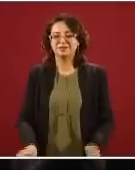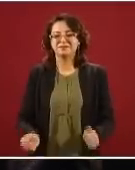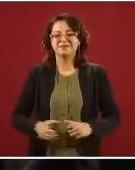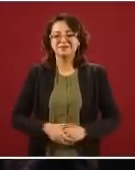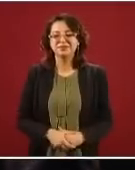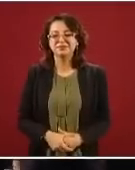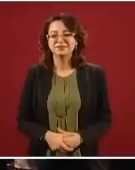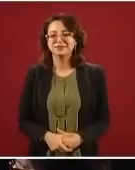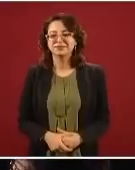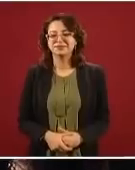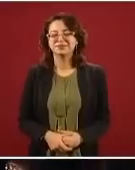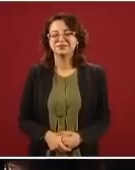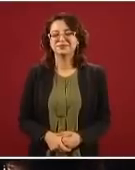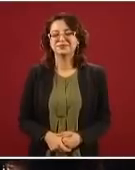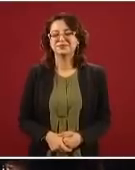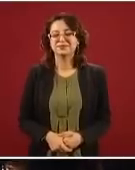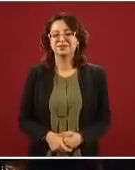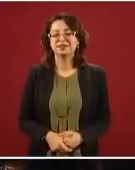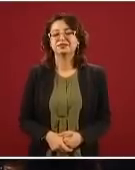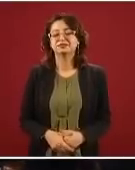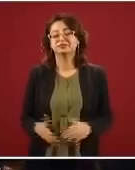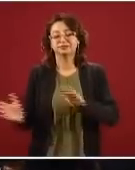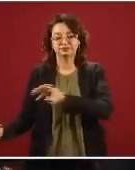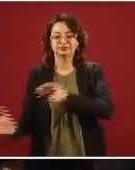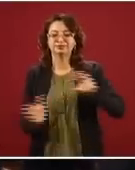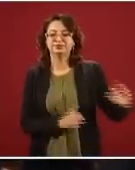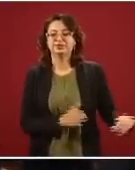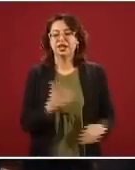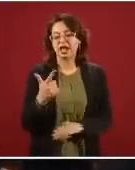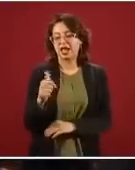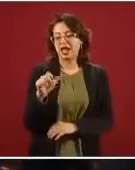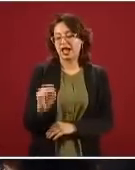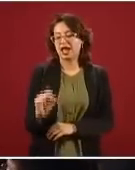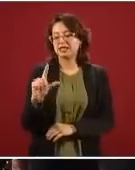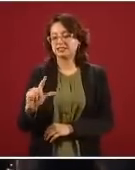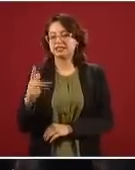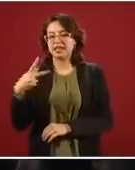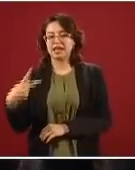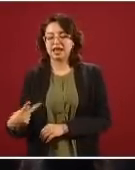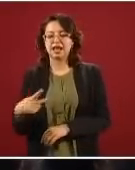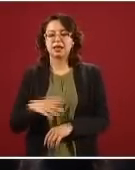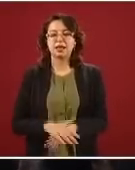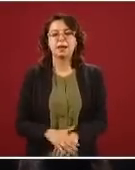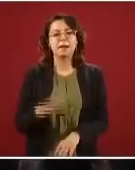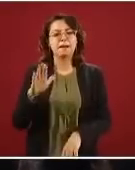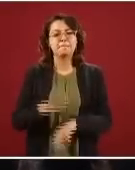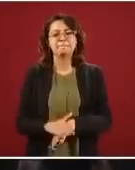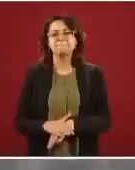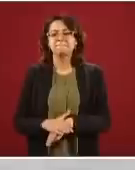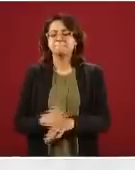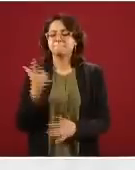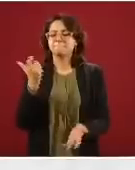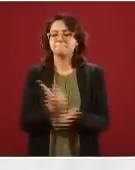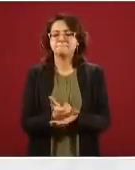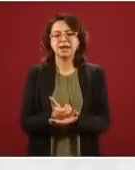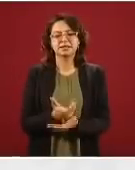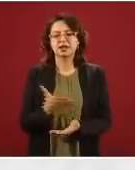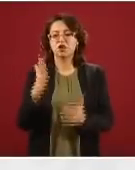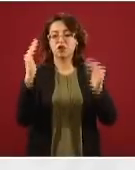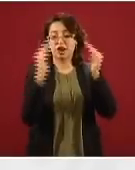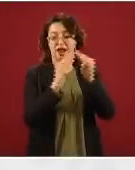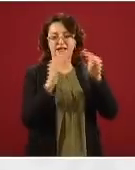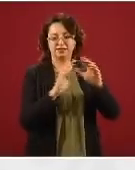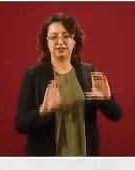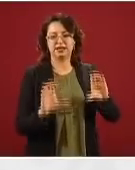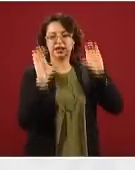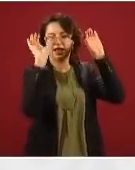Si vemos los precios del gas LP, el gas Express Nieto de México tiene el precio más alto para tanques estacionarios,